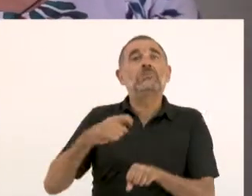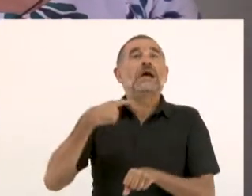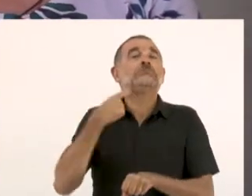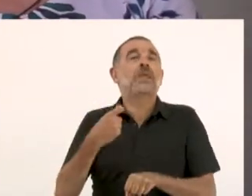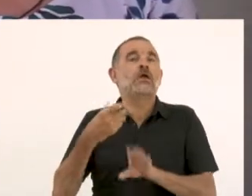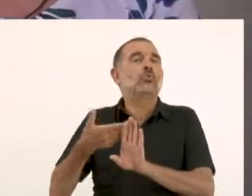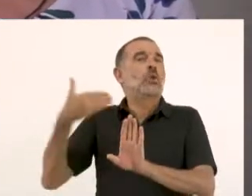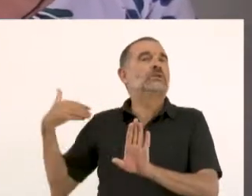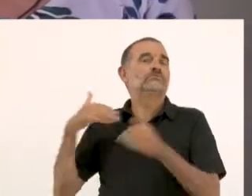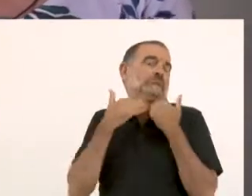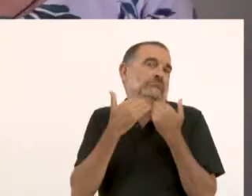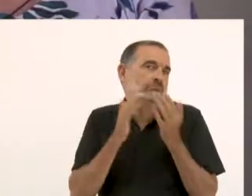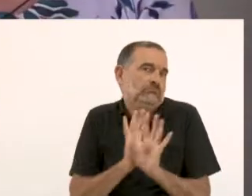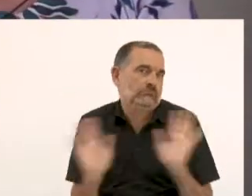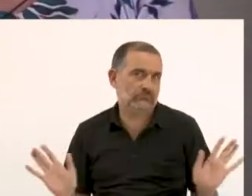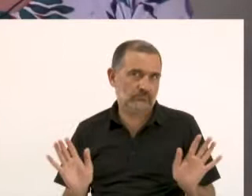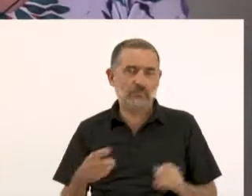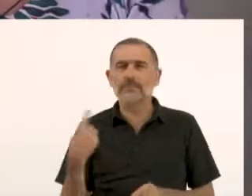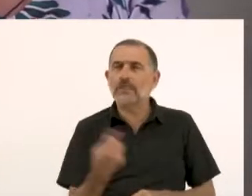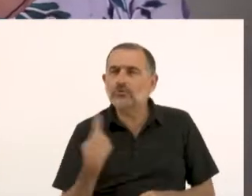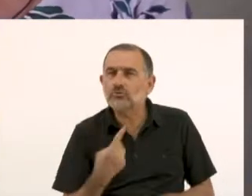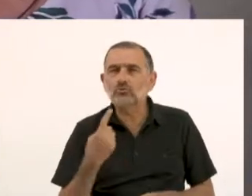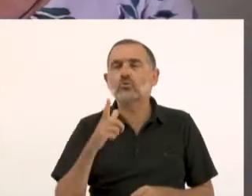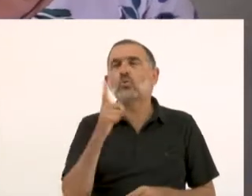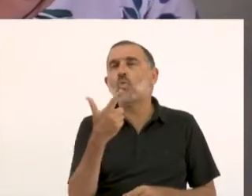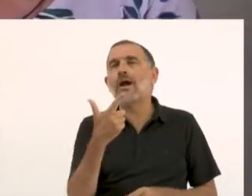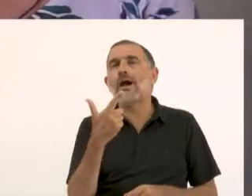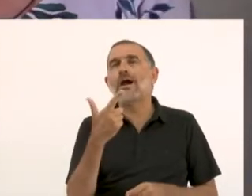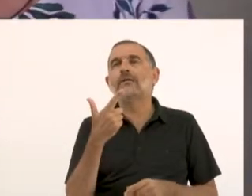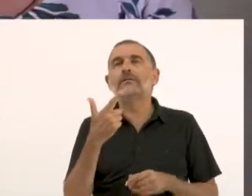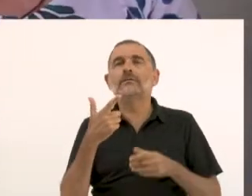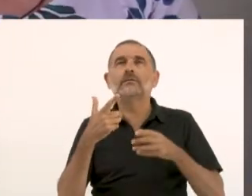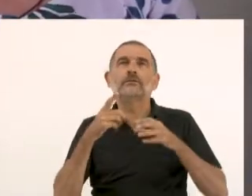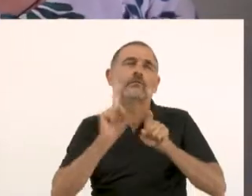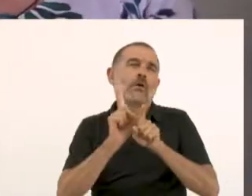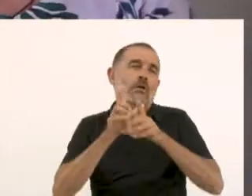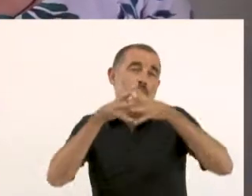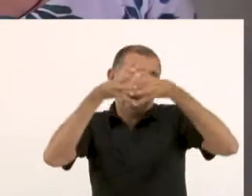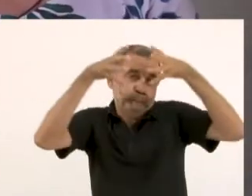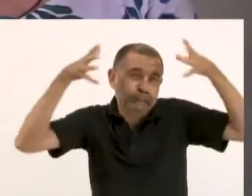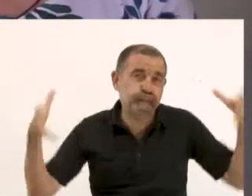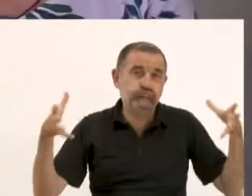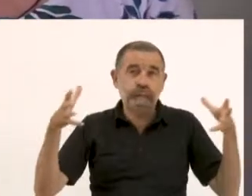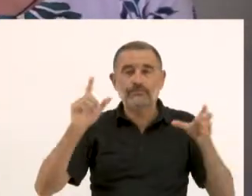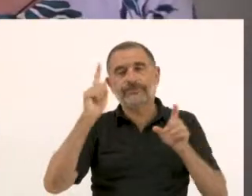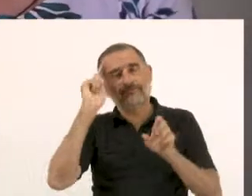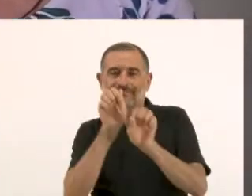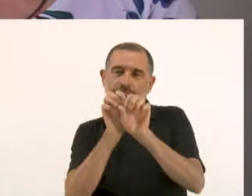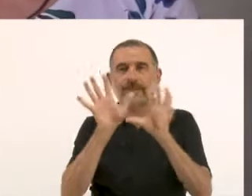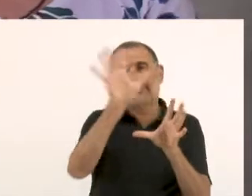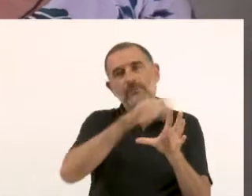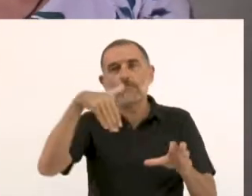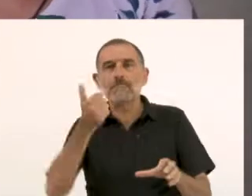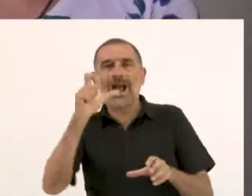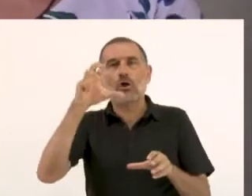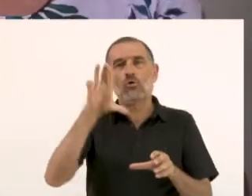no tuvimos imperio, no tuvimos las grandes culturas americanas. Entonces, era como esto. Bueno, estas que eran de las zonas